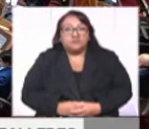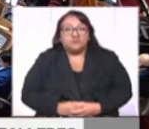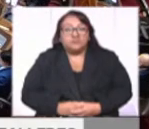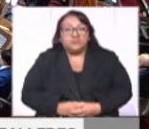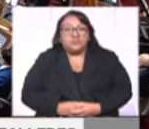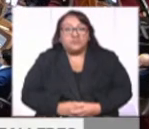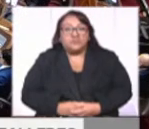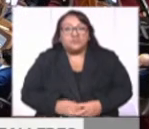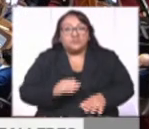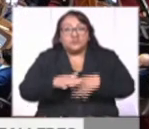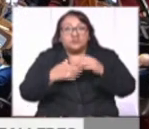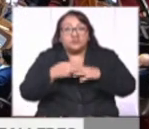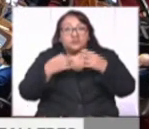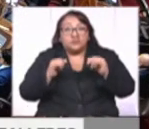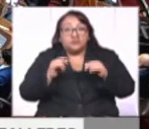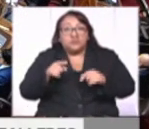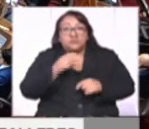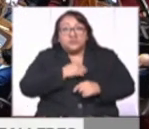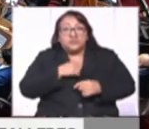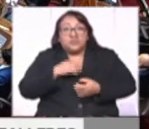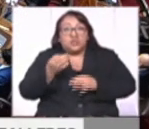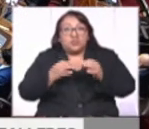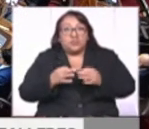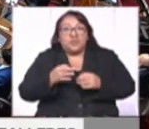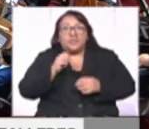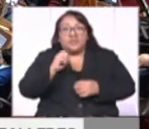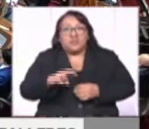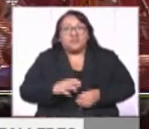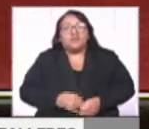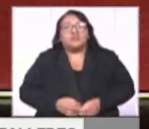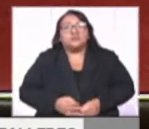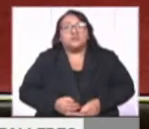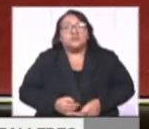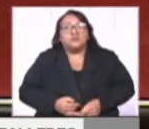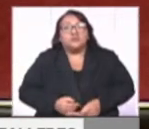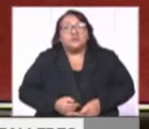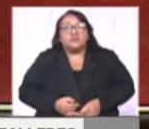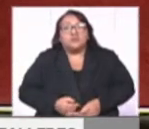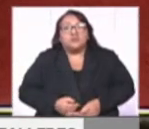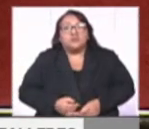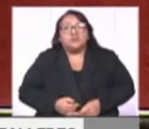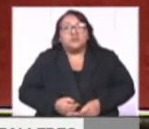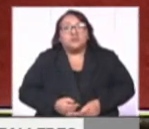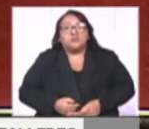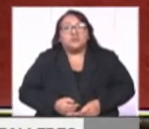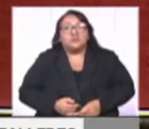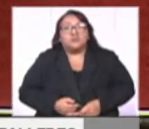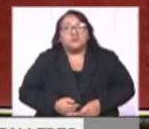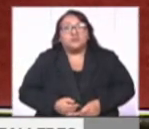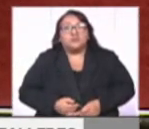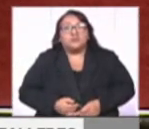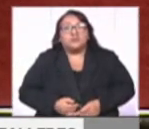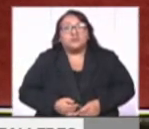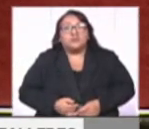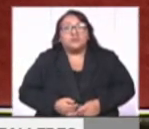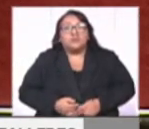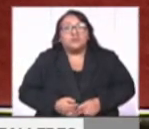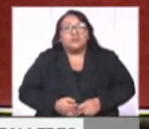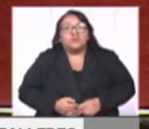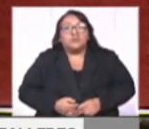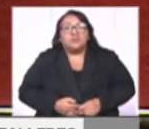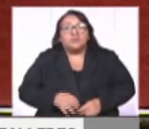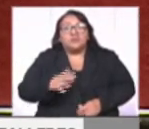Los informes del MEP indican que sería un impacto de